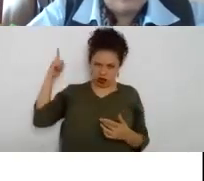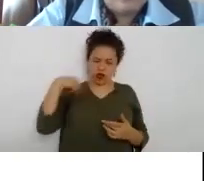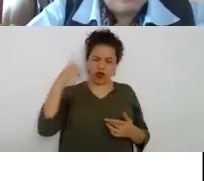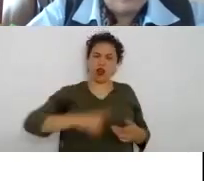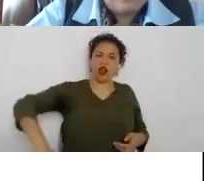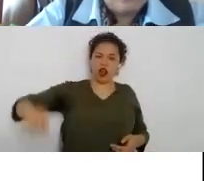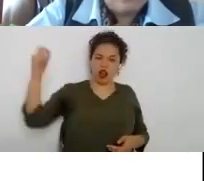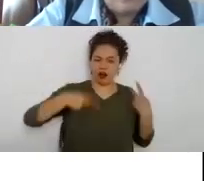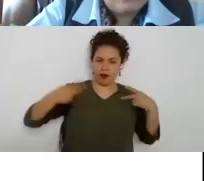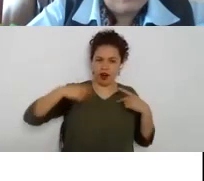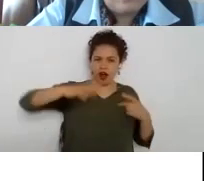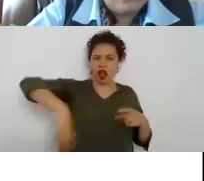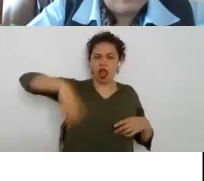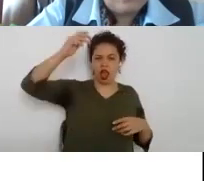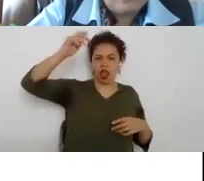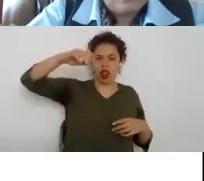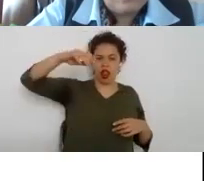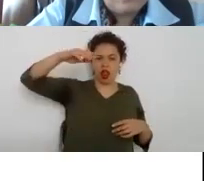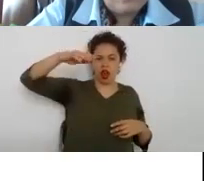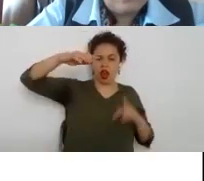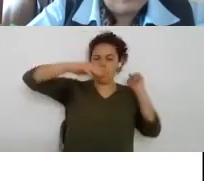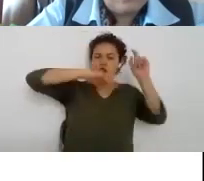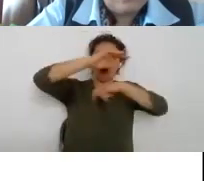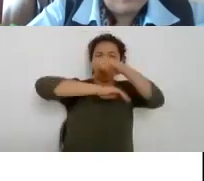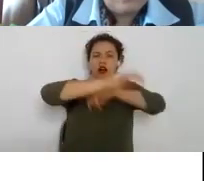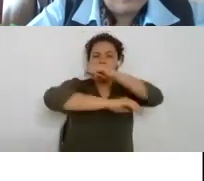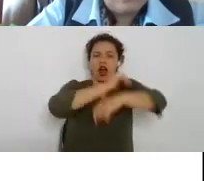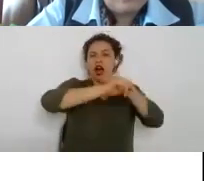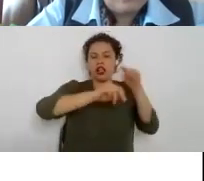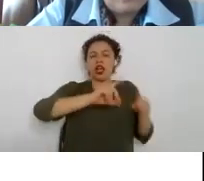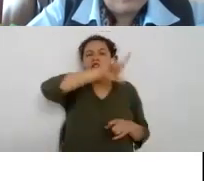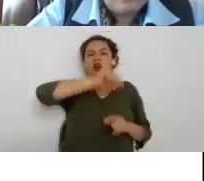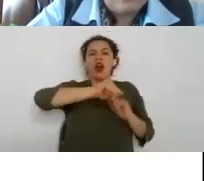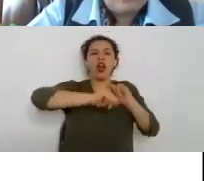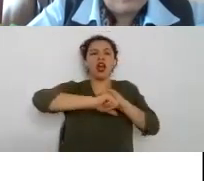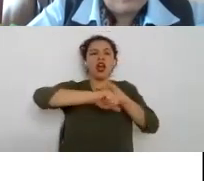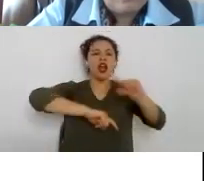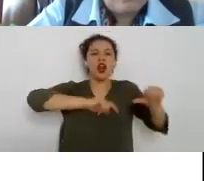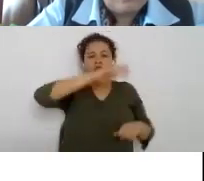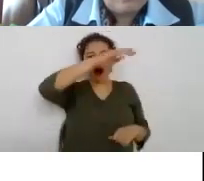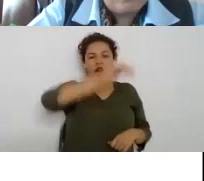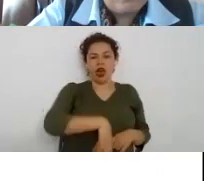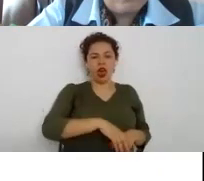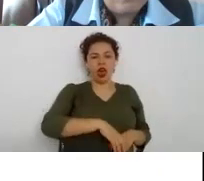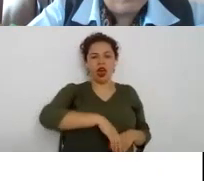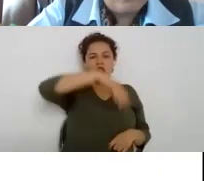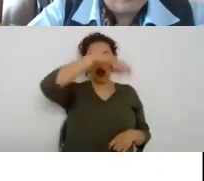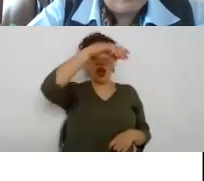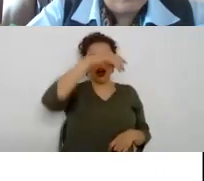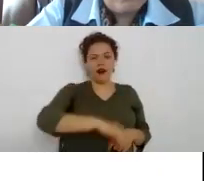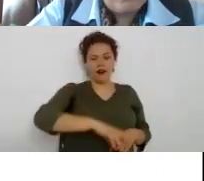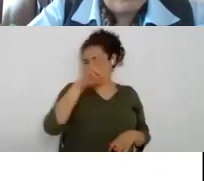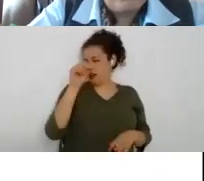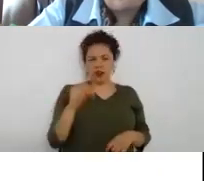de la víctima y estar aquí haciendo mi vendaje de más y después regresarlo. No, ¿ok? Lo que podríamos hacer en ese caso